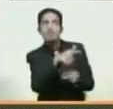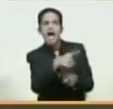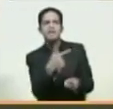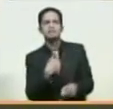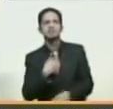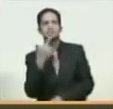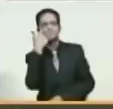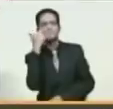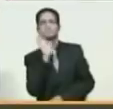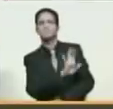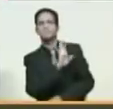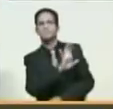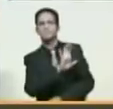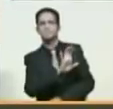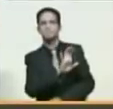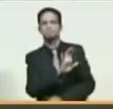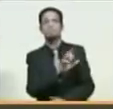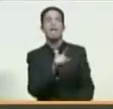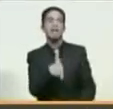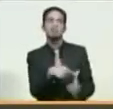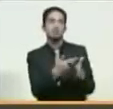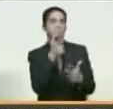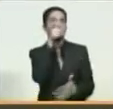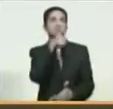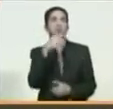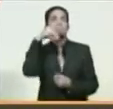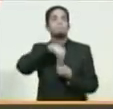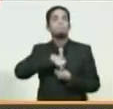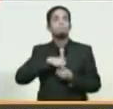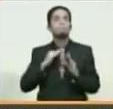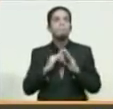con el sagrado derecho de ir a votar.